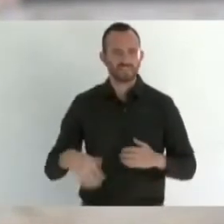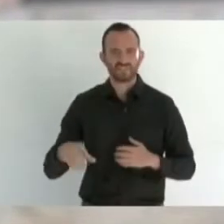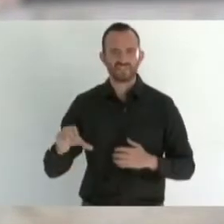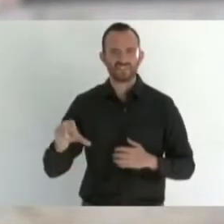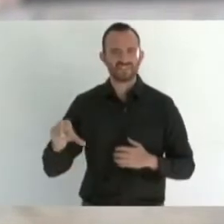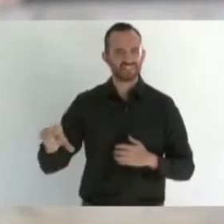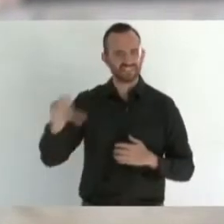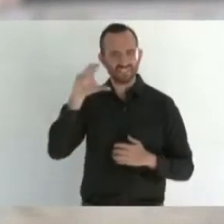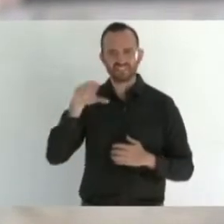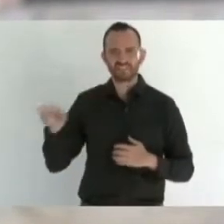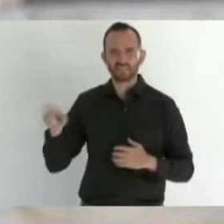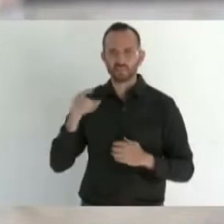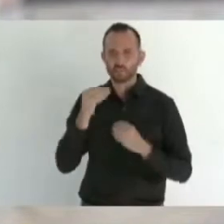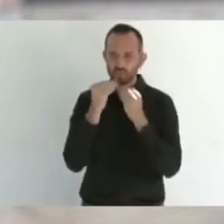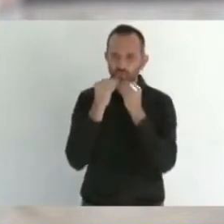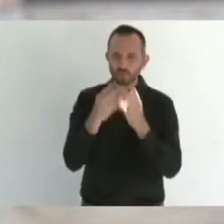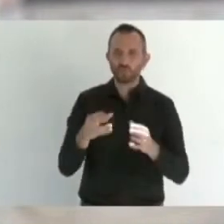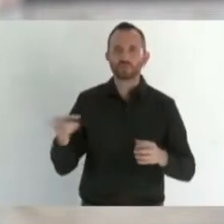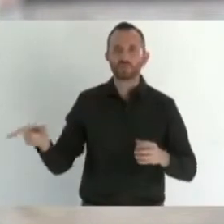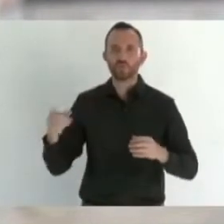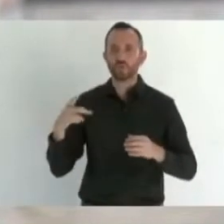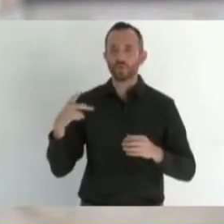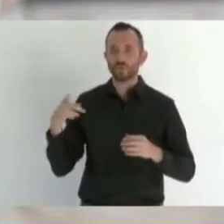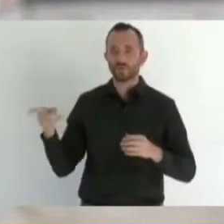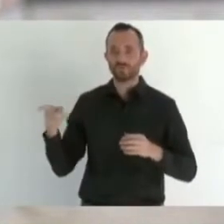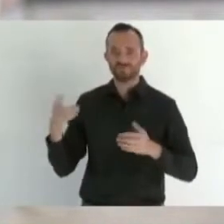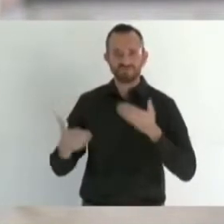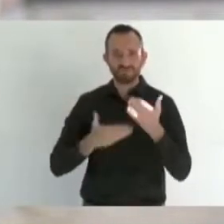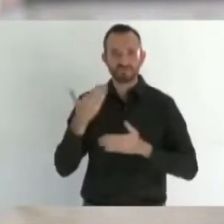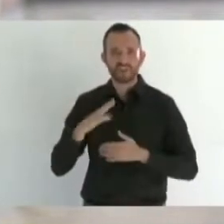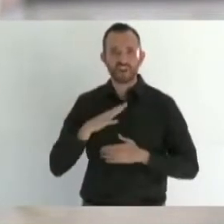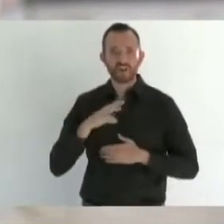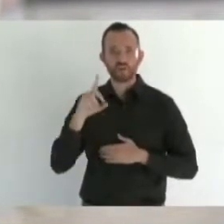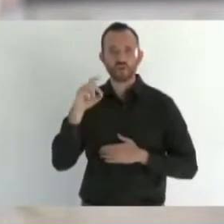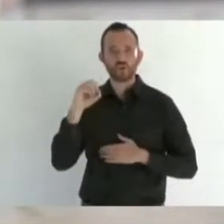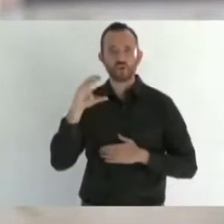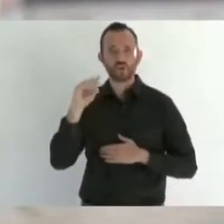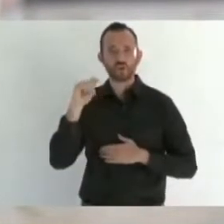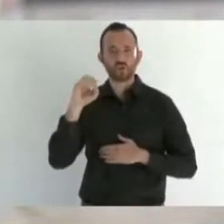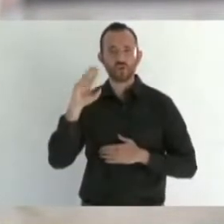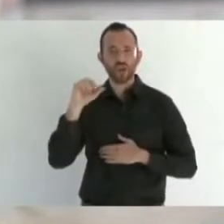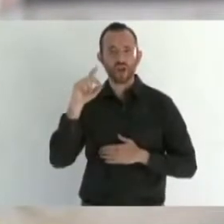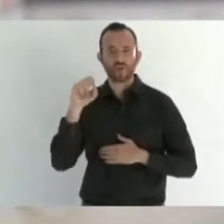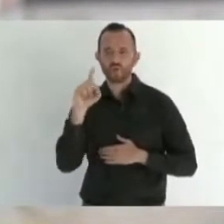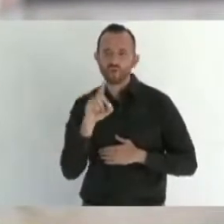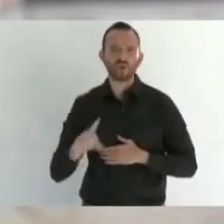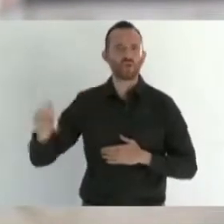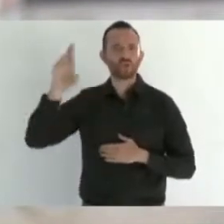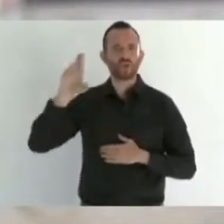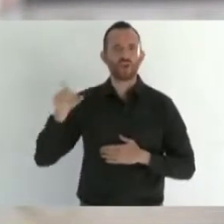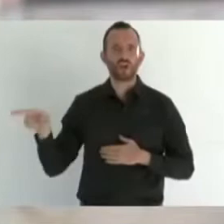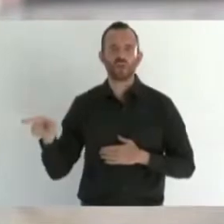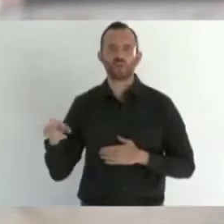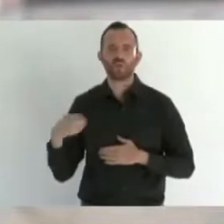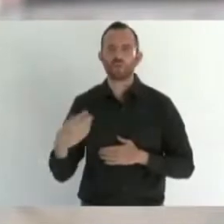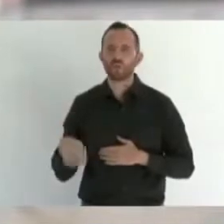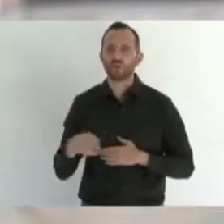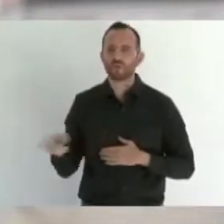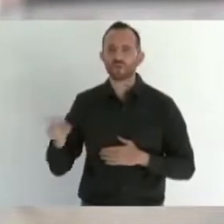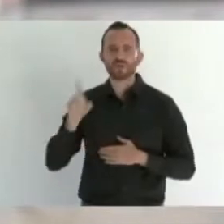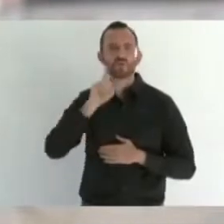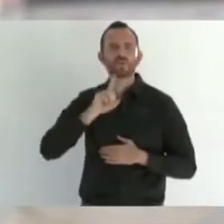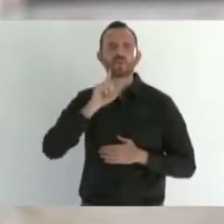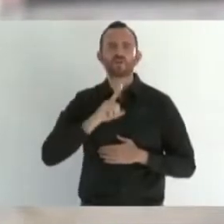tiene el nivel de doctorado y es una mujer con mucha sensibilidad